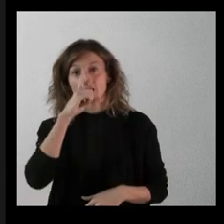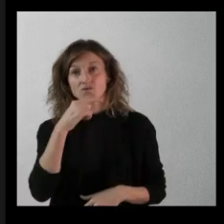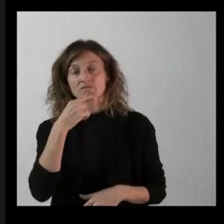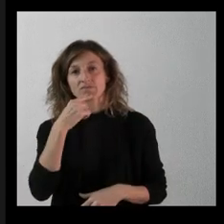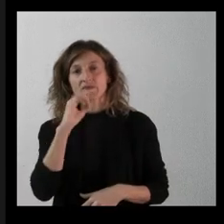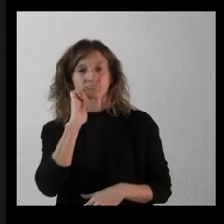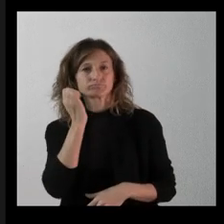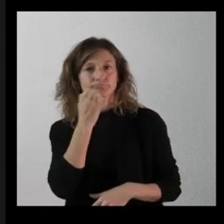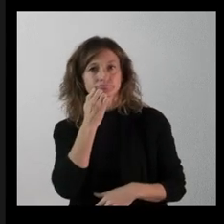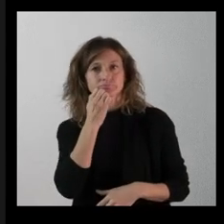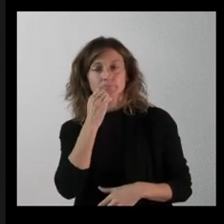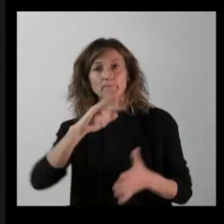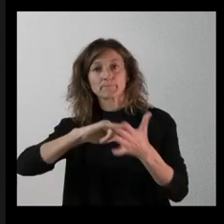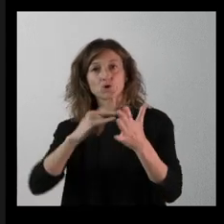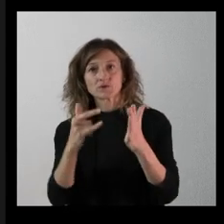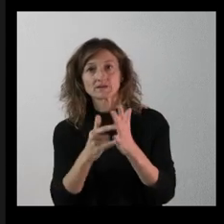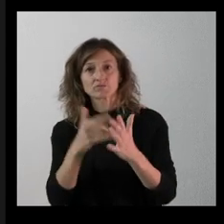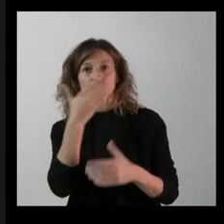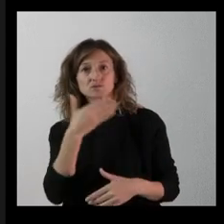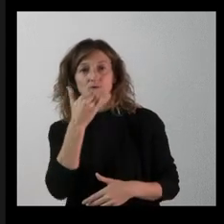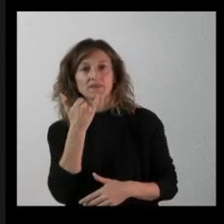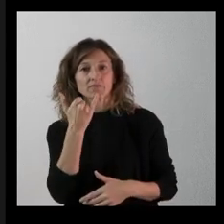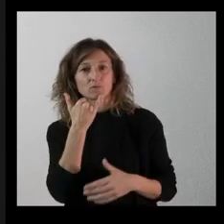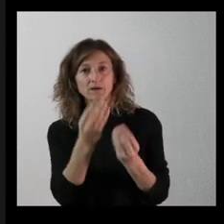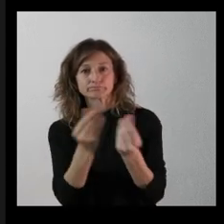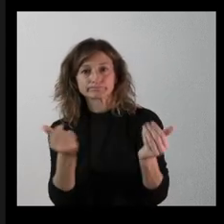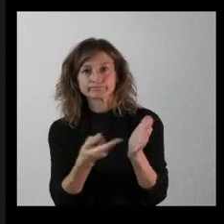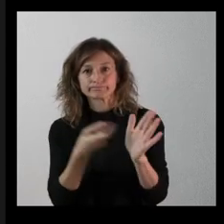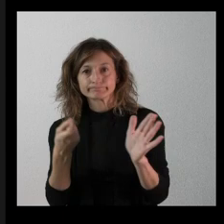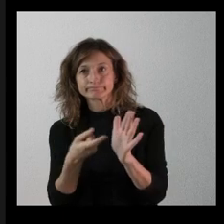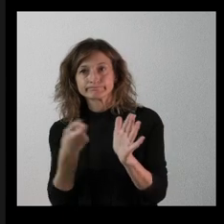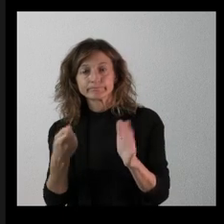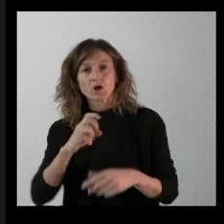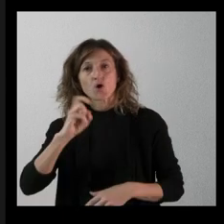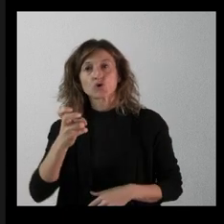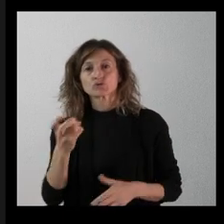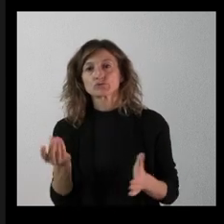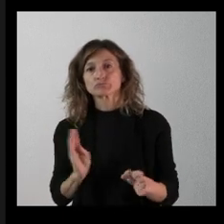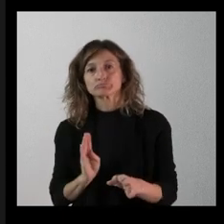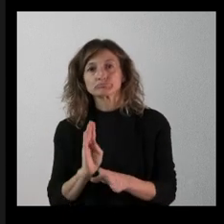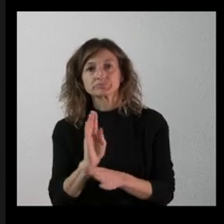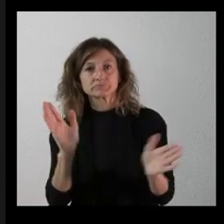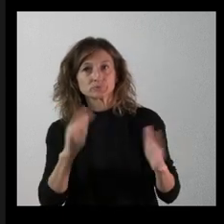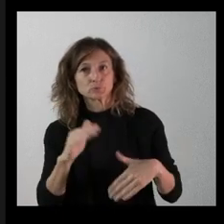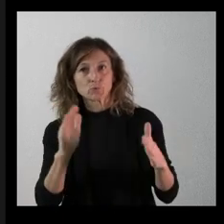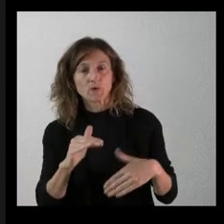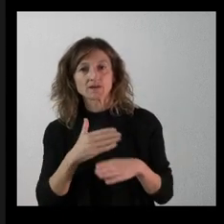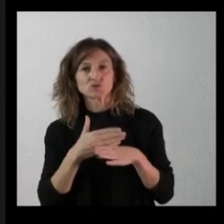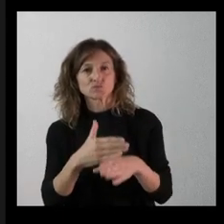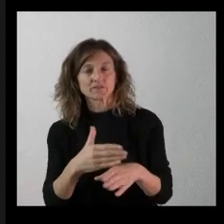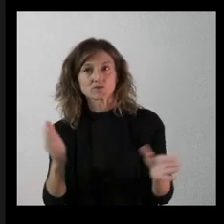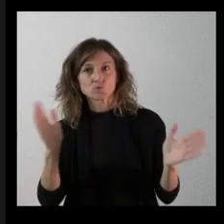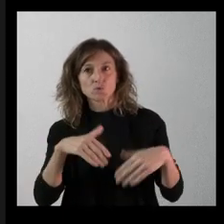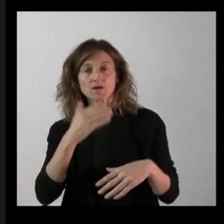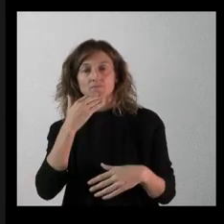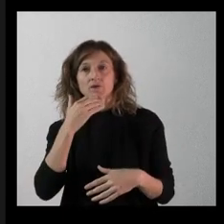proyectos como la escuela de idiomas que habían desaparecido y otros a los que no había partidas presupuestarias suficientes como